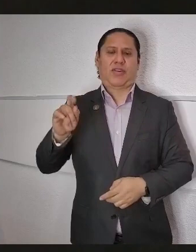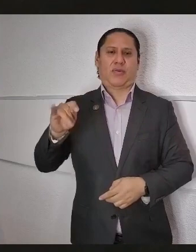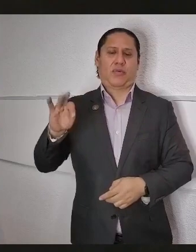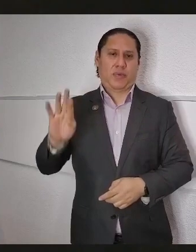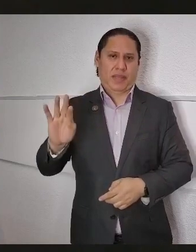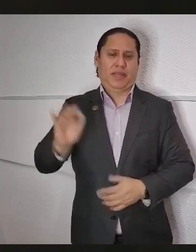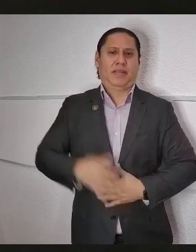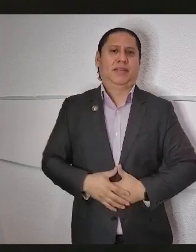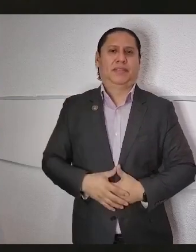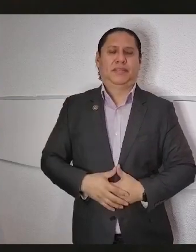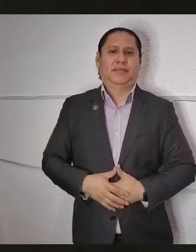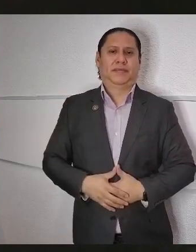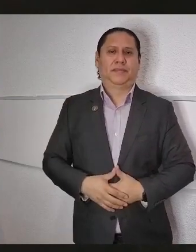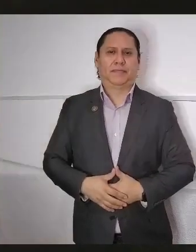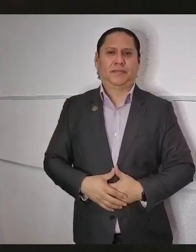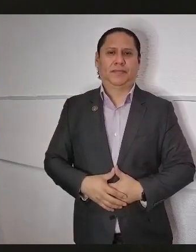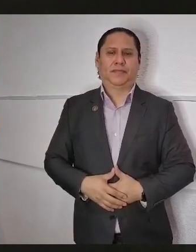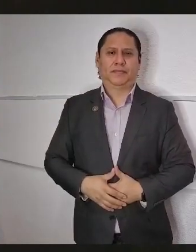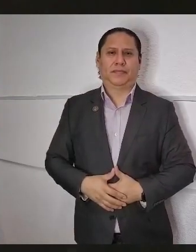Guzmán.